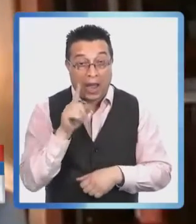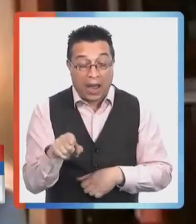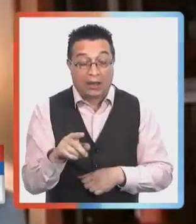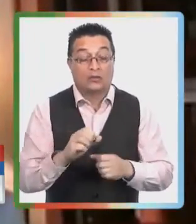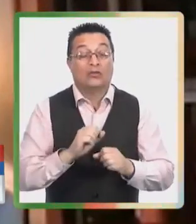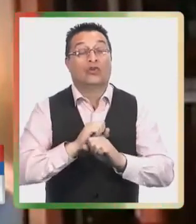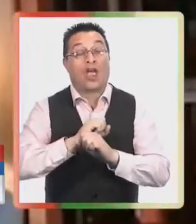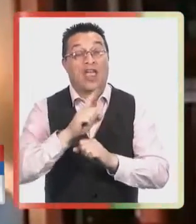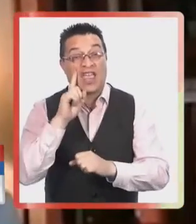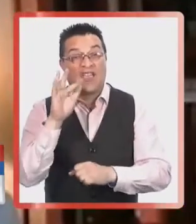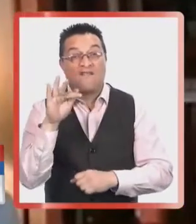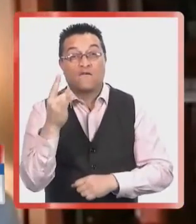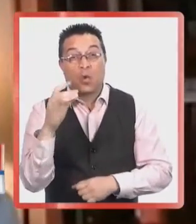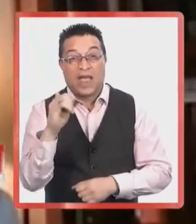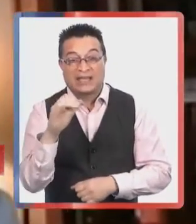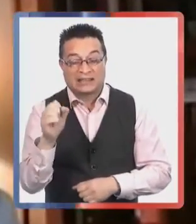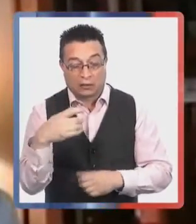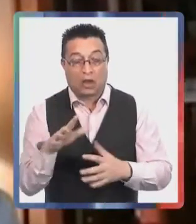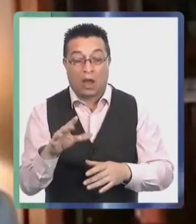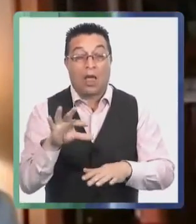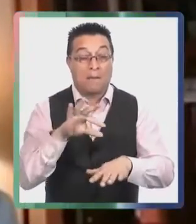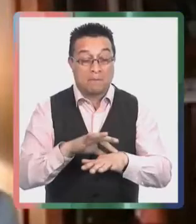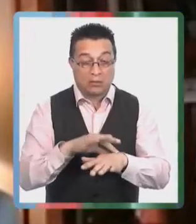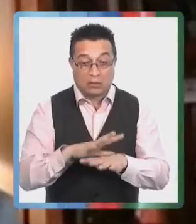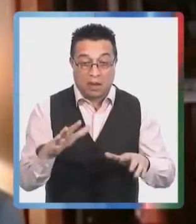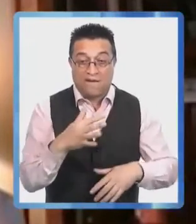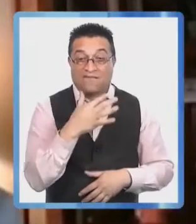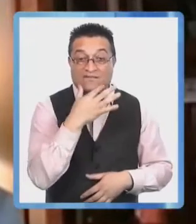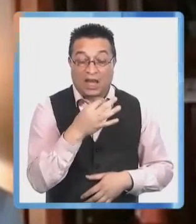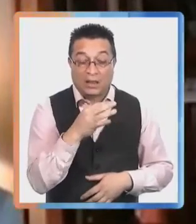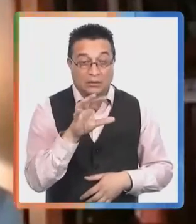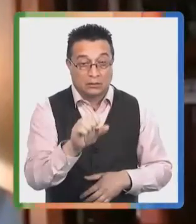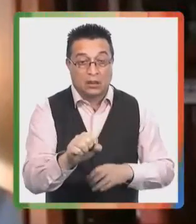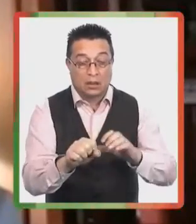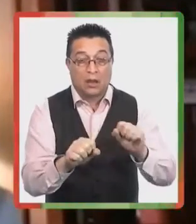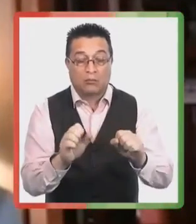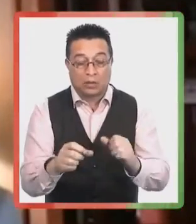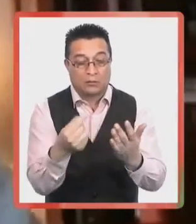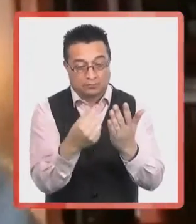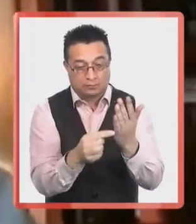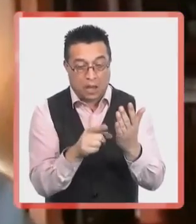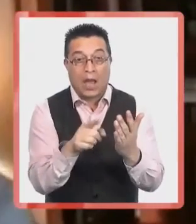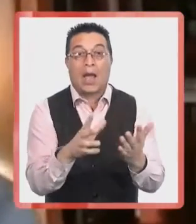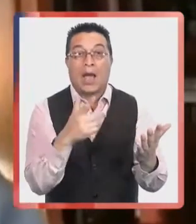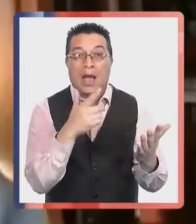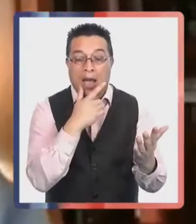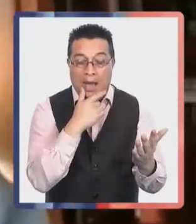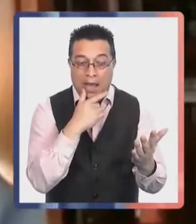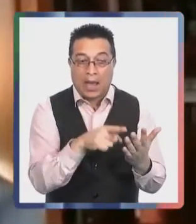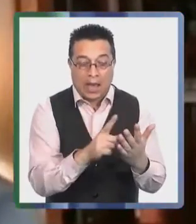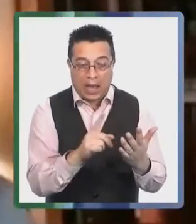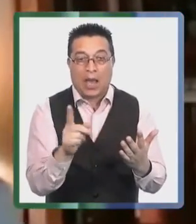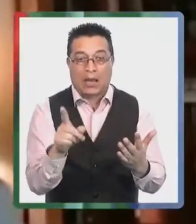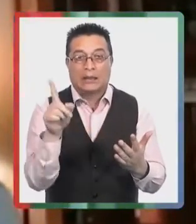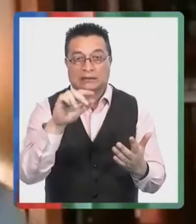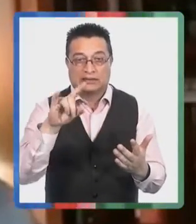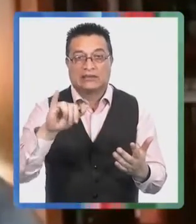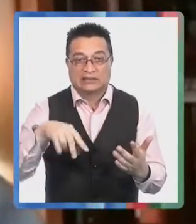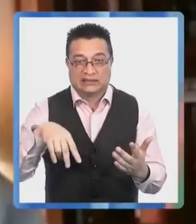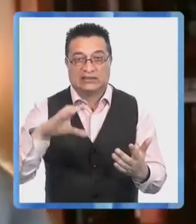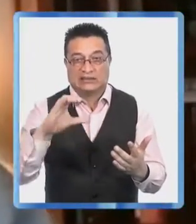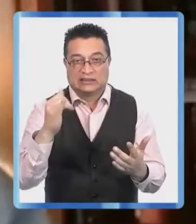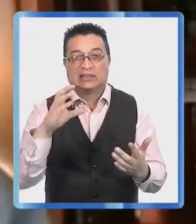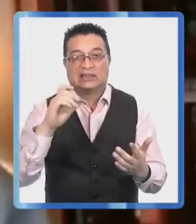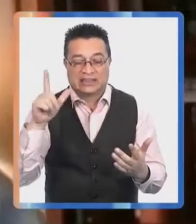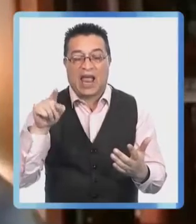está vacunado contra la influenza, el médico con más facilidad va a hacer el diagnóstico, va a decir, esto es un virus